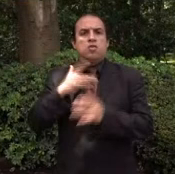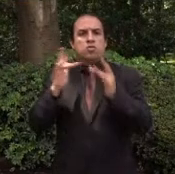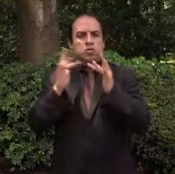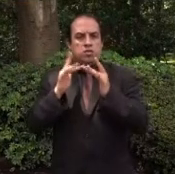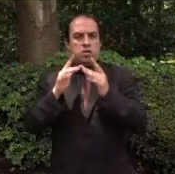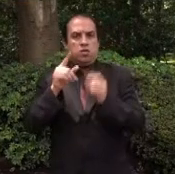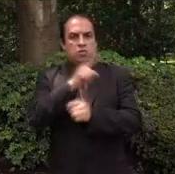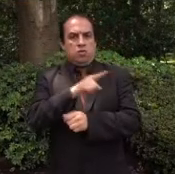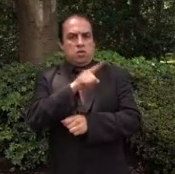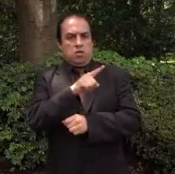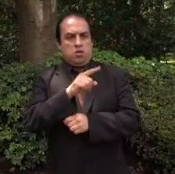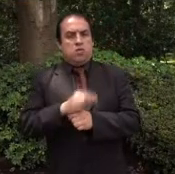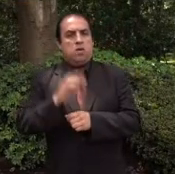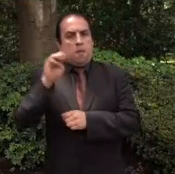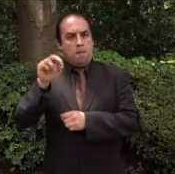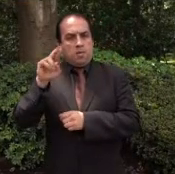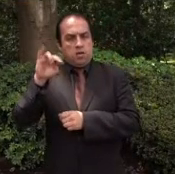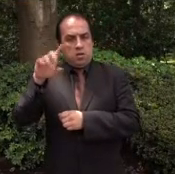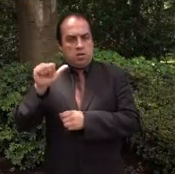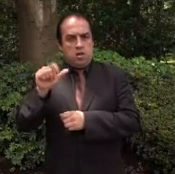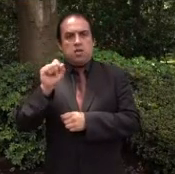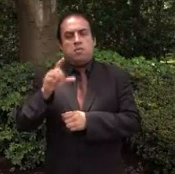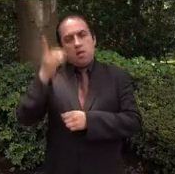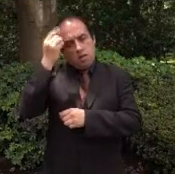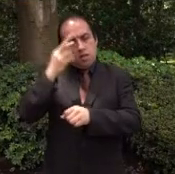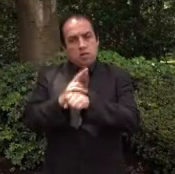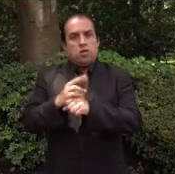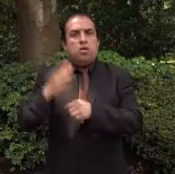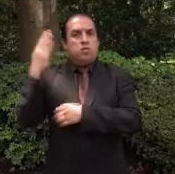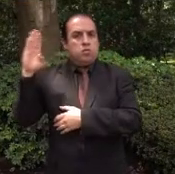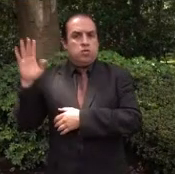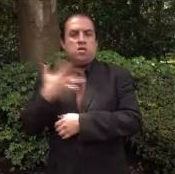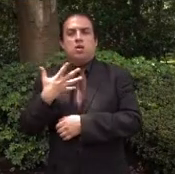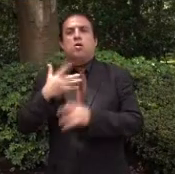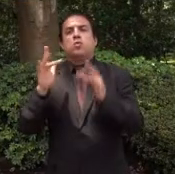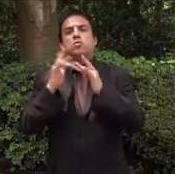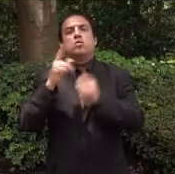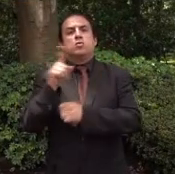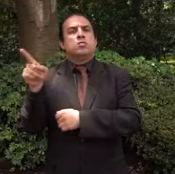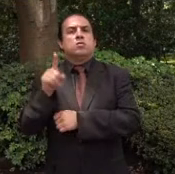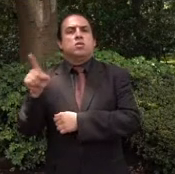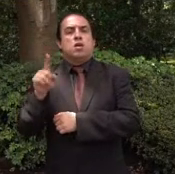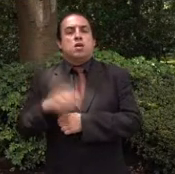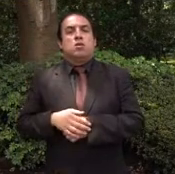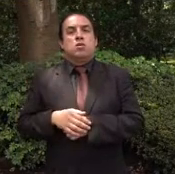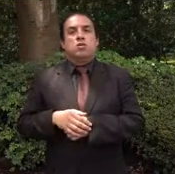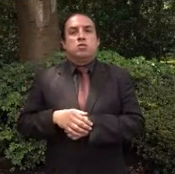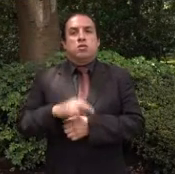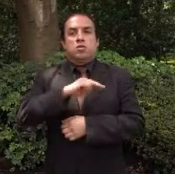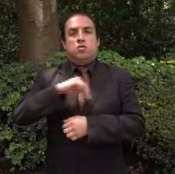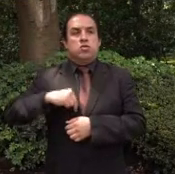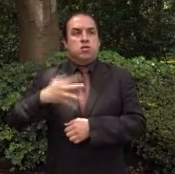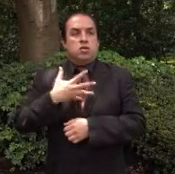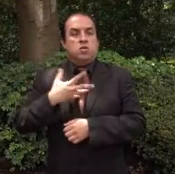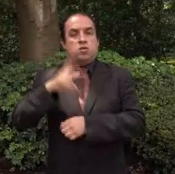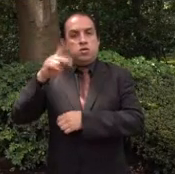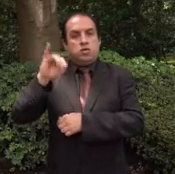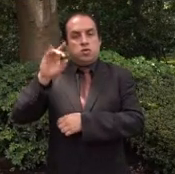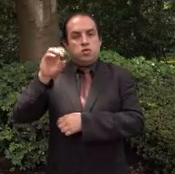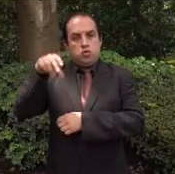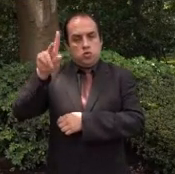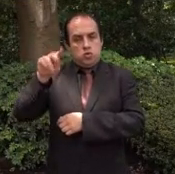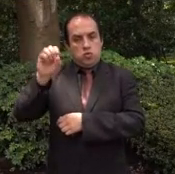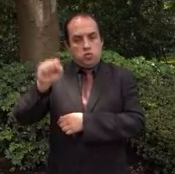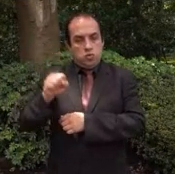contacto con ellos, Mónica, la directora del bosque, ha estado en contacto con ellos. Y además, pues están los kioscos para que cualquier vecino,